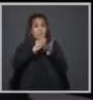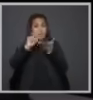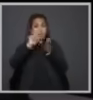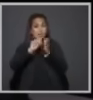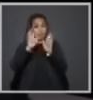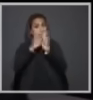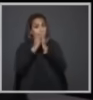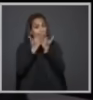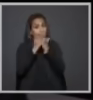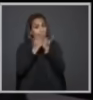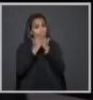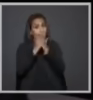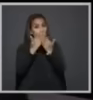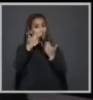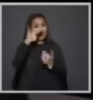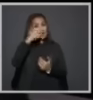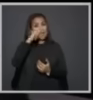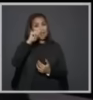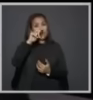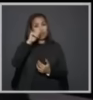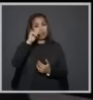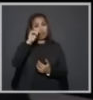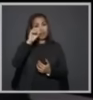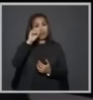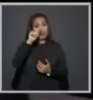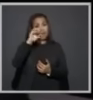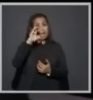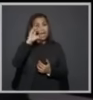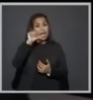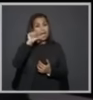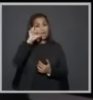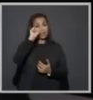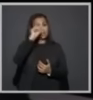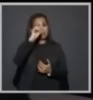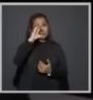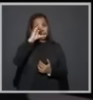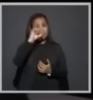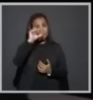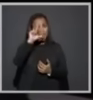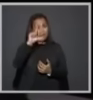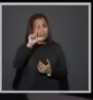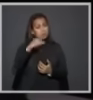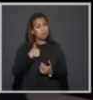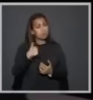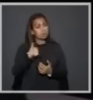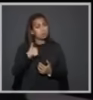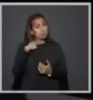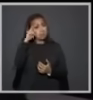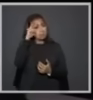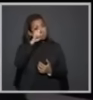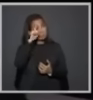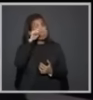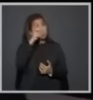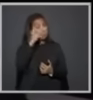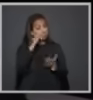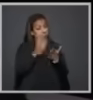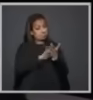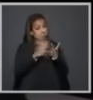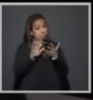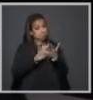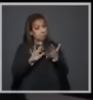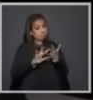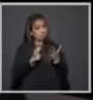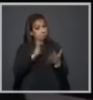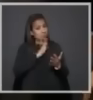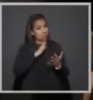que se llama La hipoteca social. Es un libro extraordinario, o sea, que hay que leerlo.